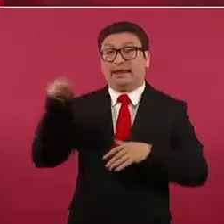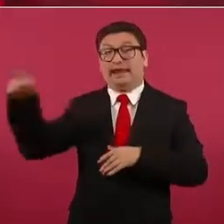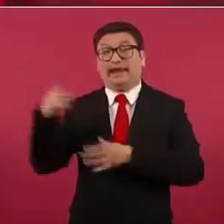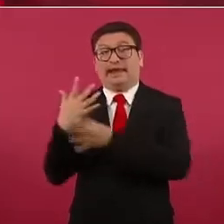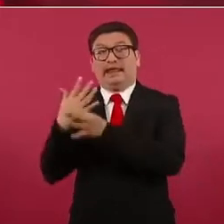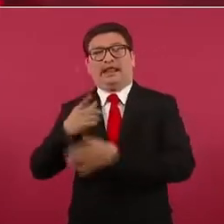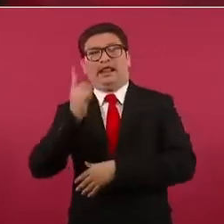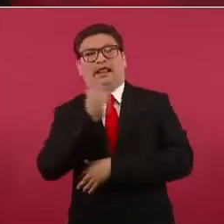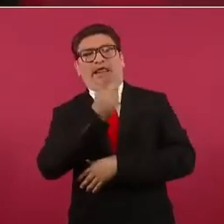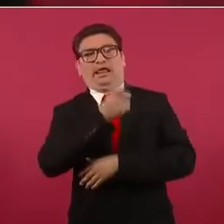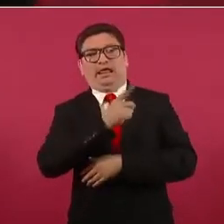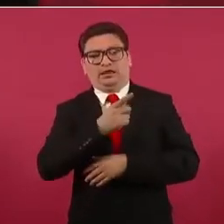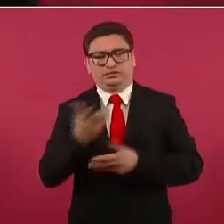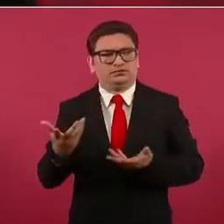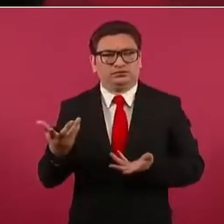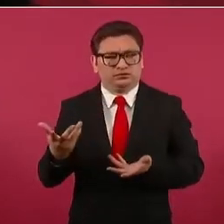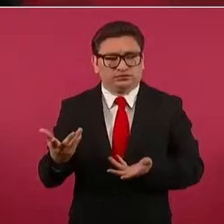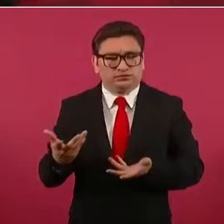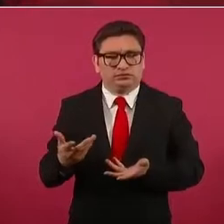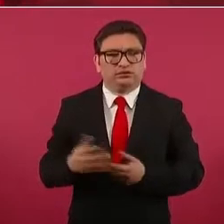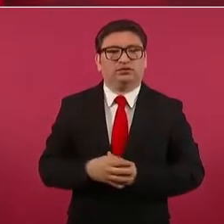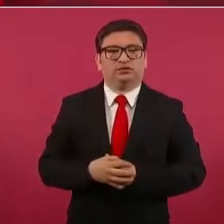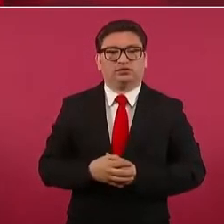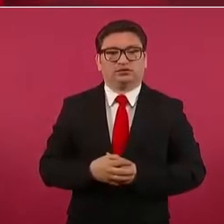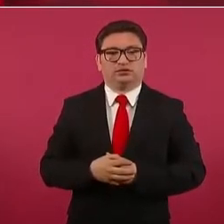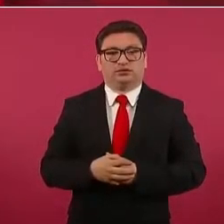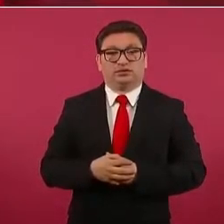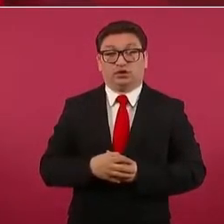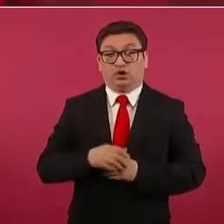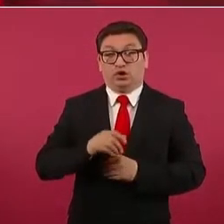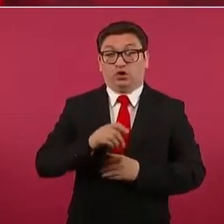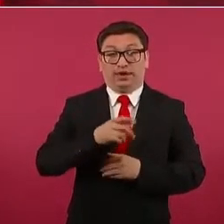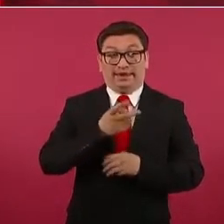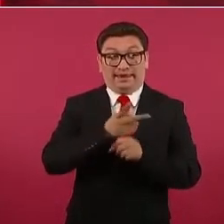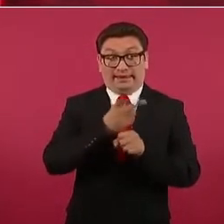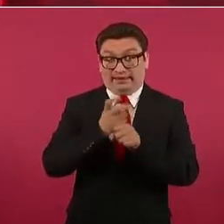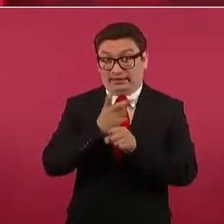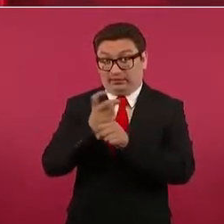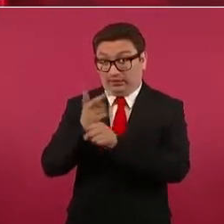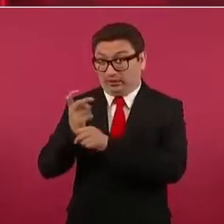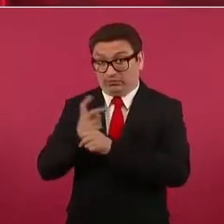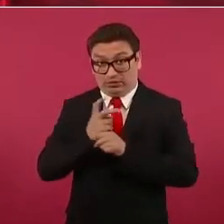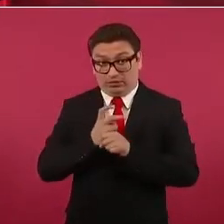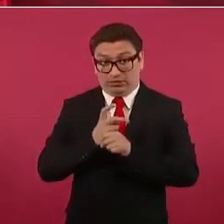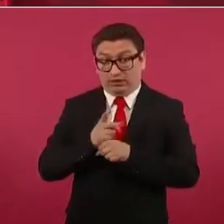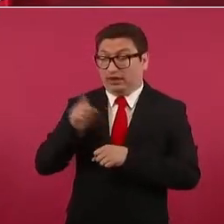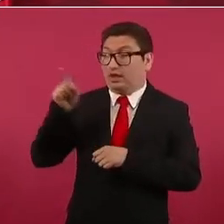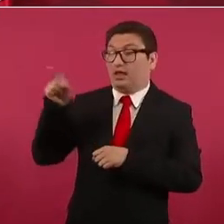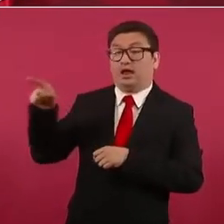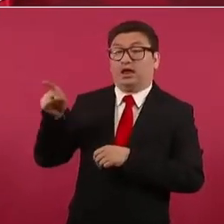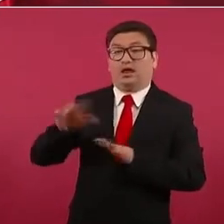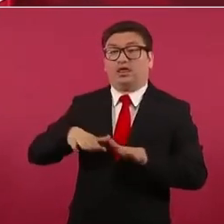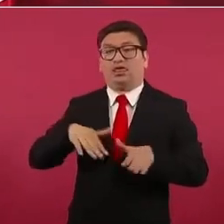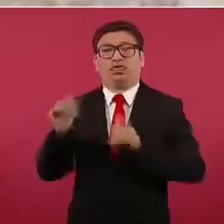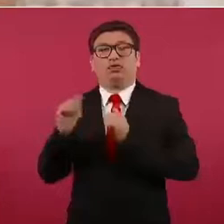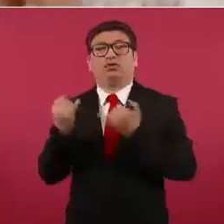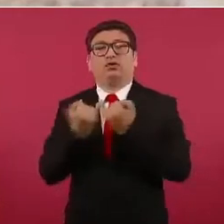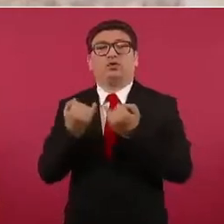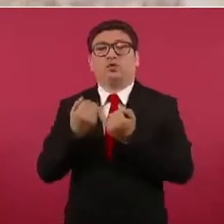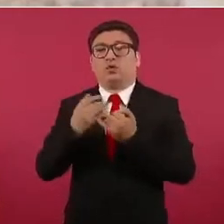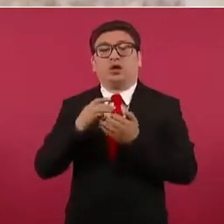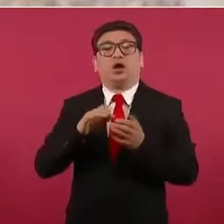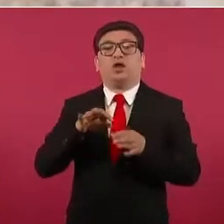amenazando que si se les invitaba, él dejaba de votar por